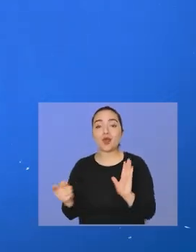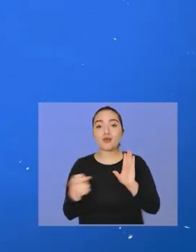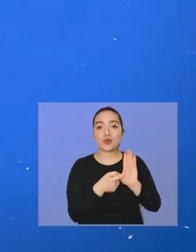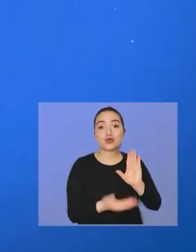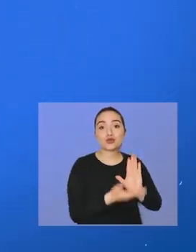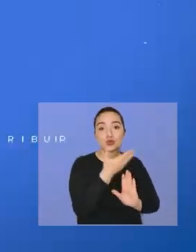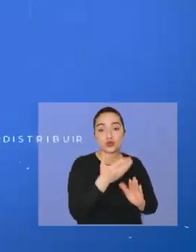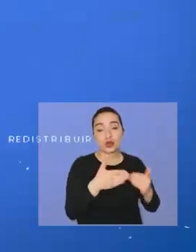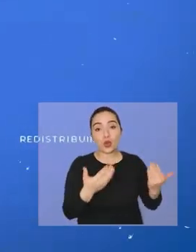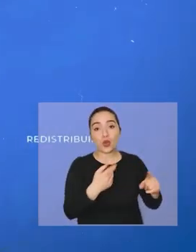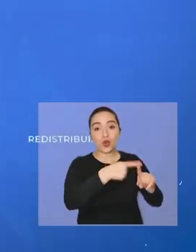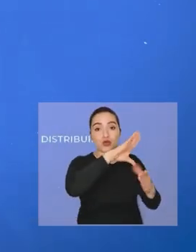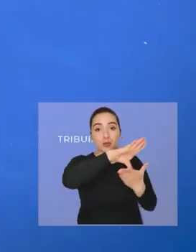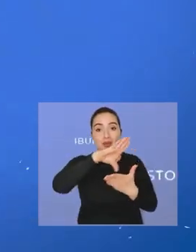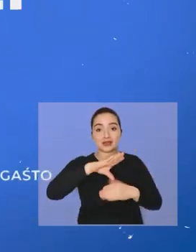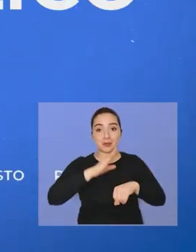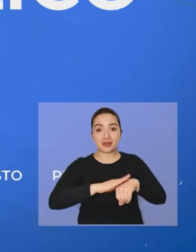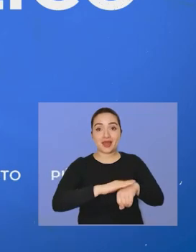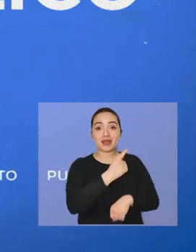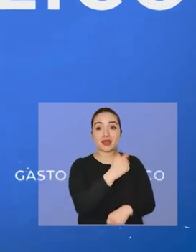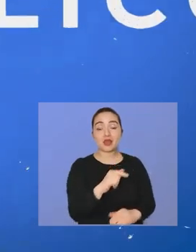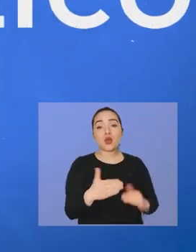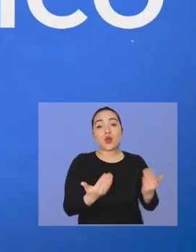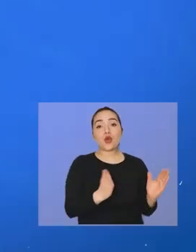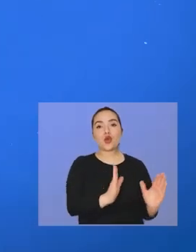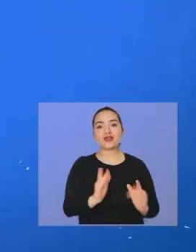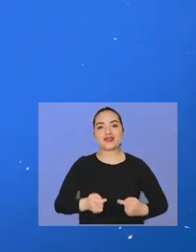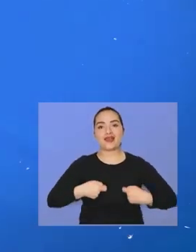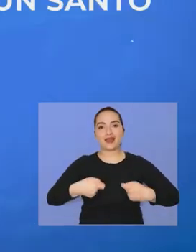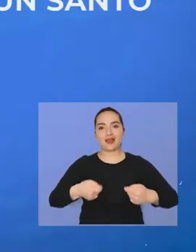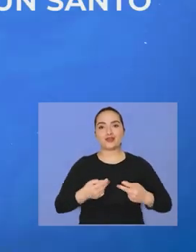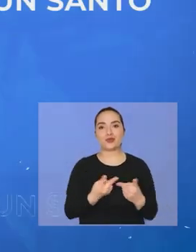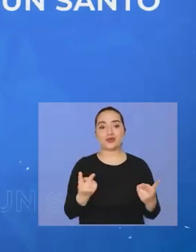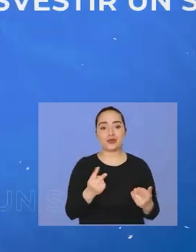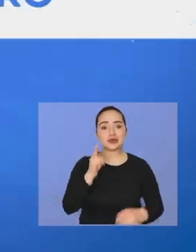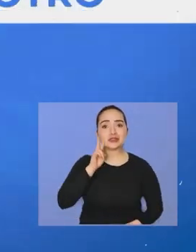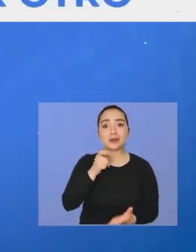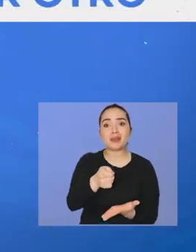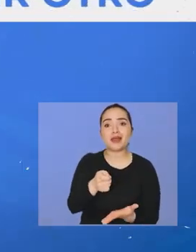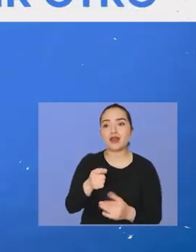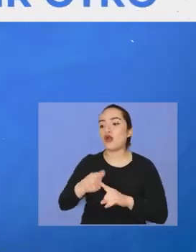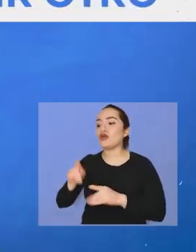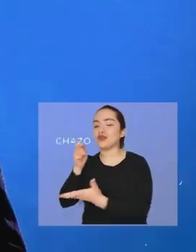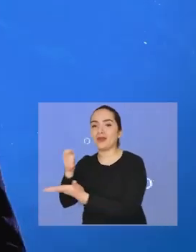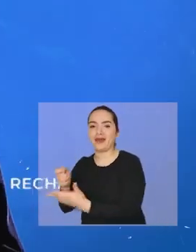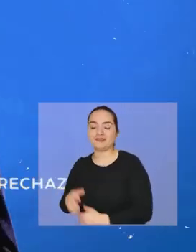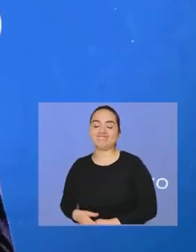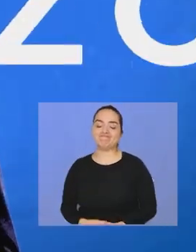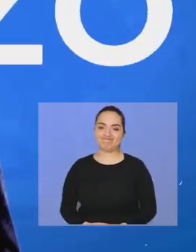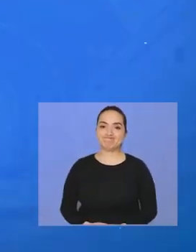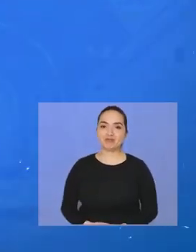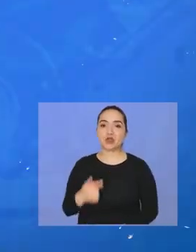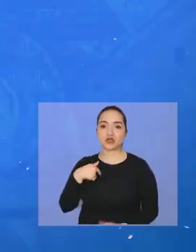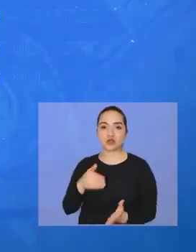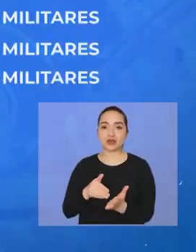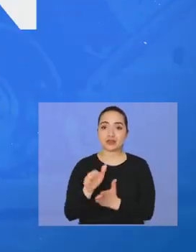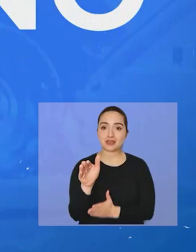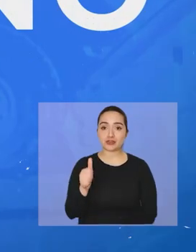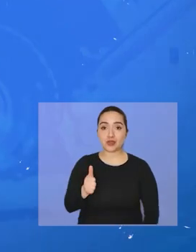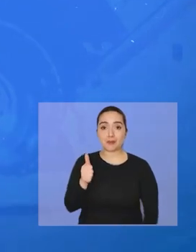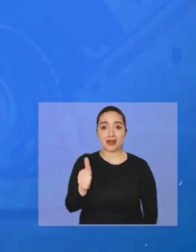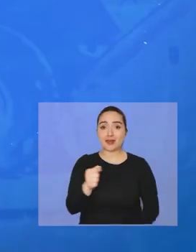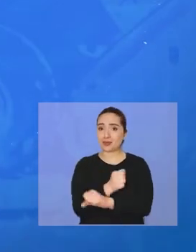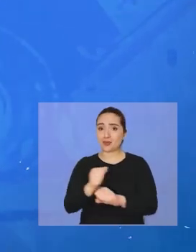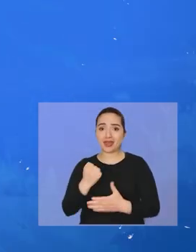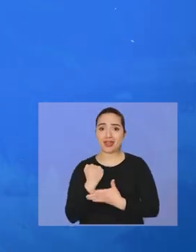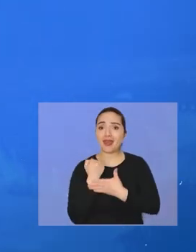contraer deuda externa o redistribuir el gasto público. Vamos a desvestir un santo para cubrir otro. Rechazo, porque nuestros